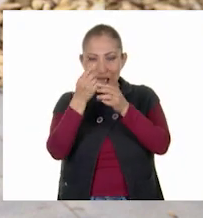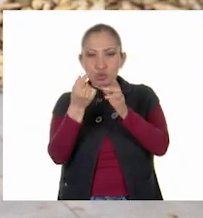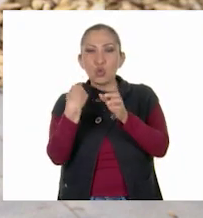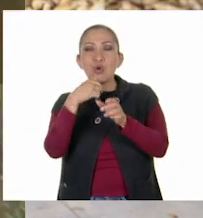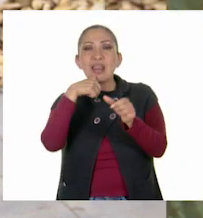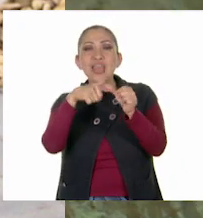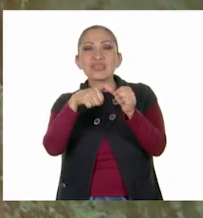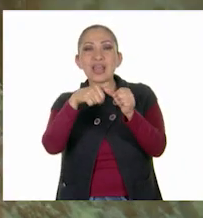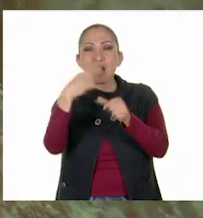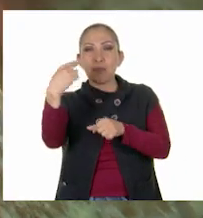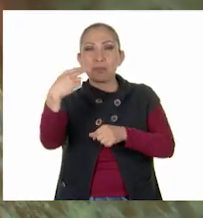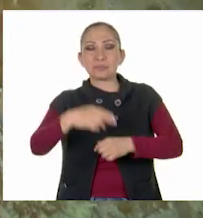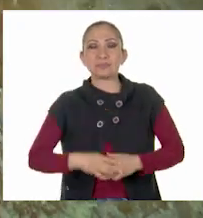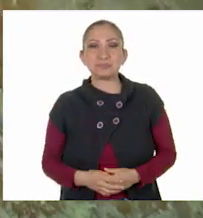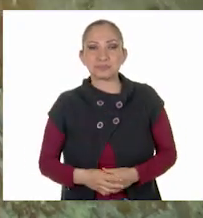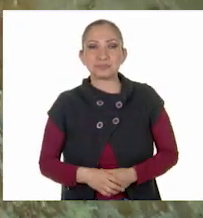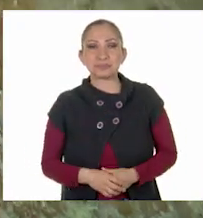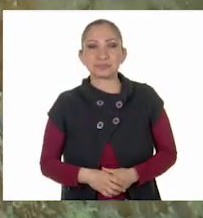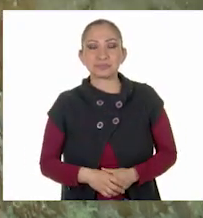iniciales.